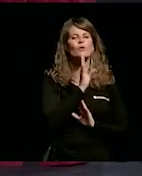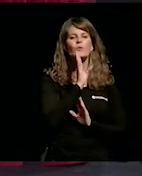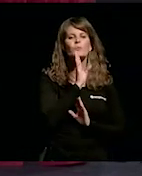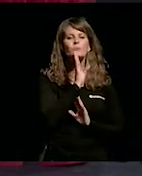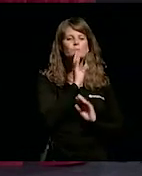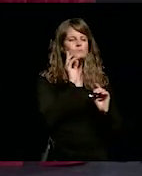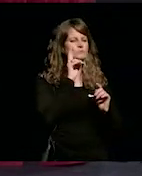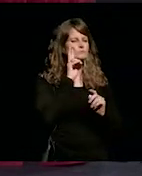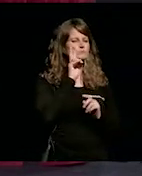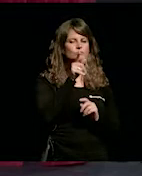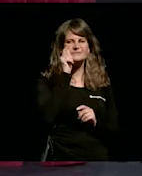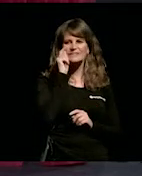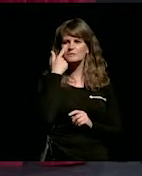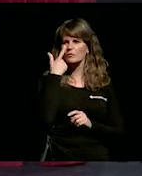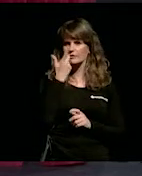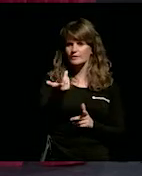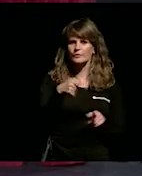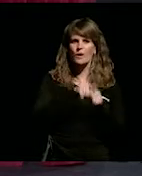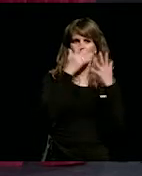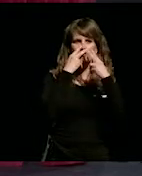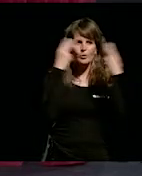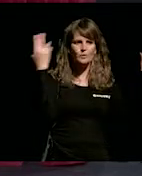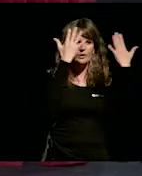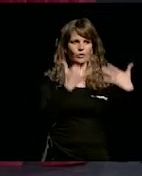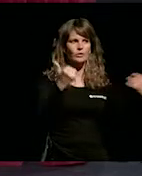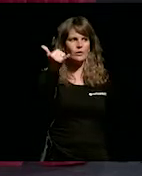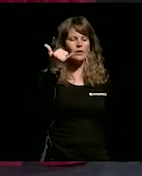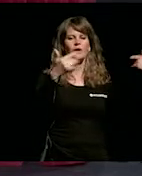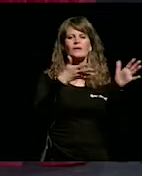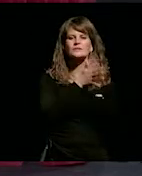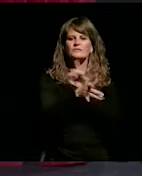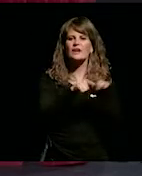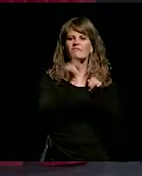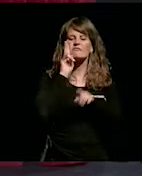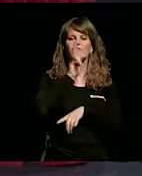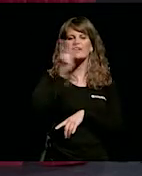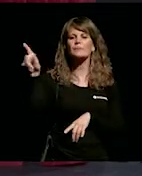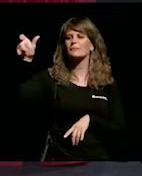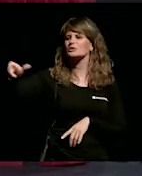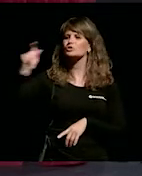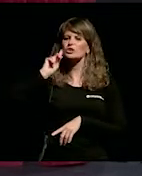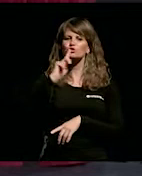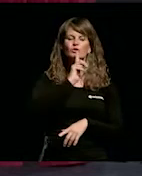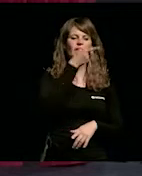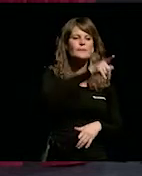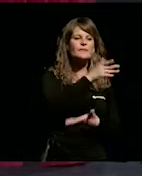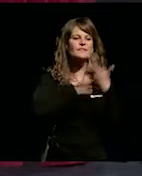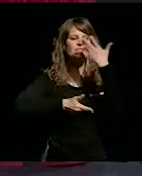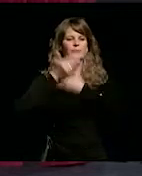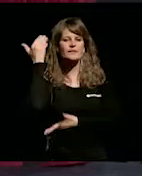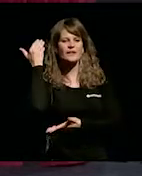del impacto que producía sobre el público ver a personas sordas y